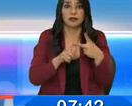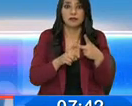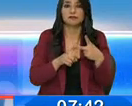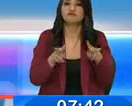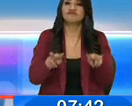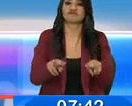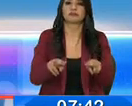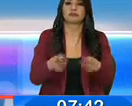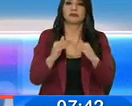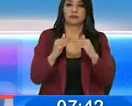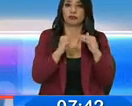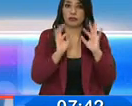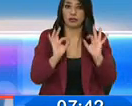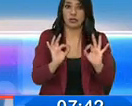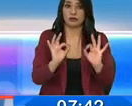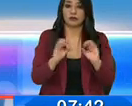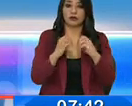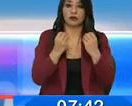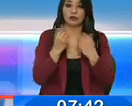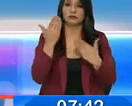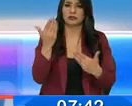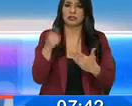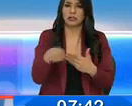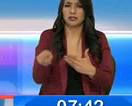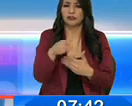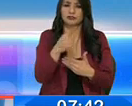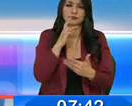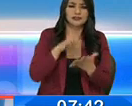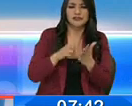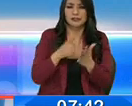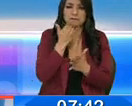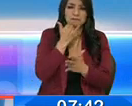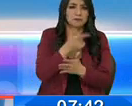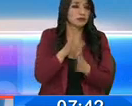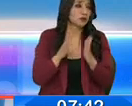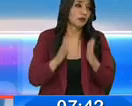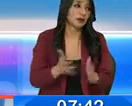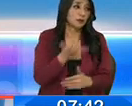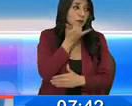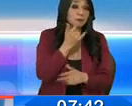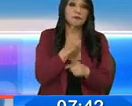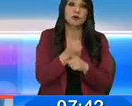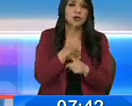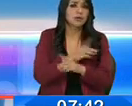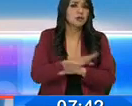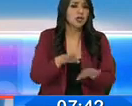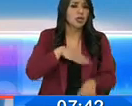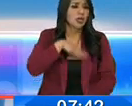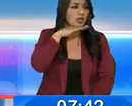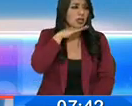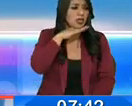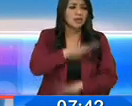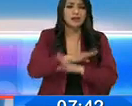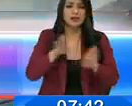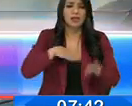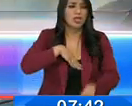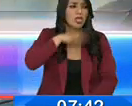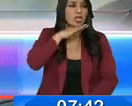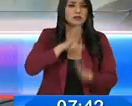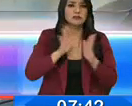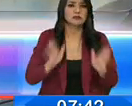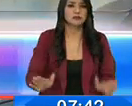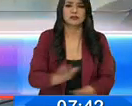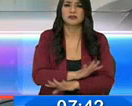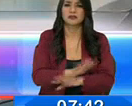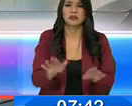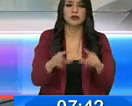percepción de estos grupos políticos ante los ciudadanos. Por eso hay un hartazgo, hay una incomodidad de los ciudadanos con